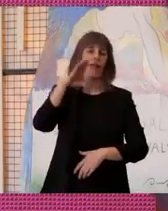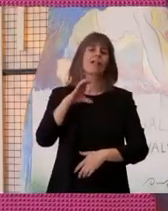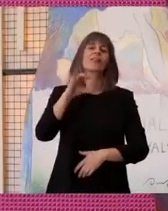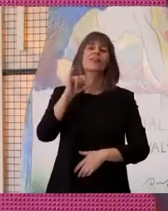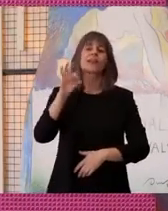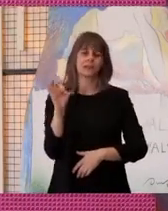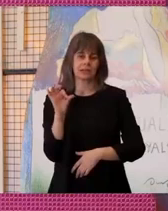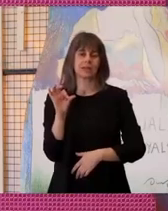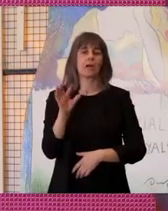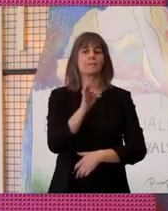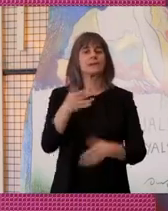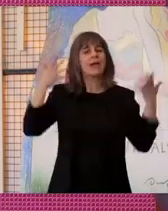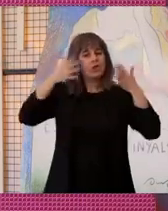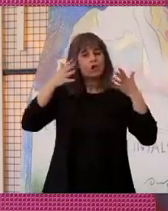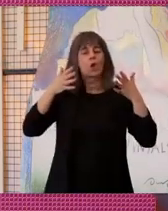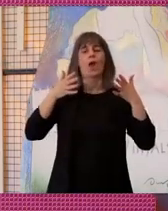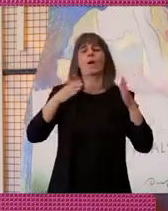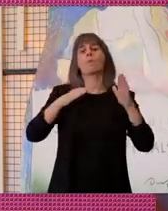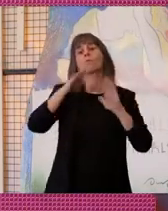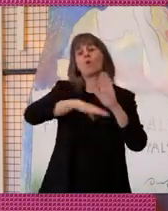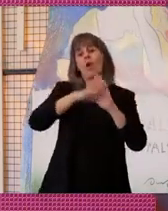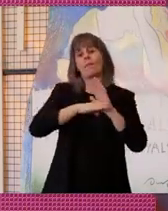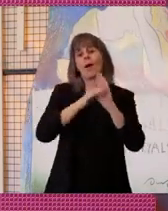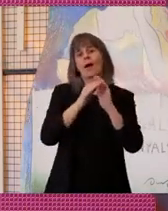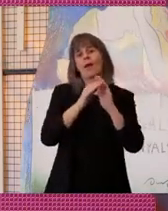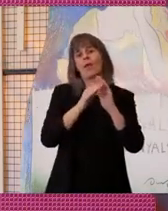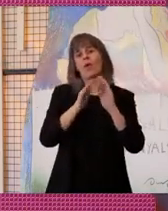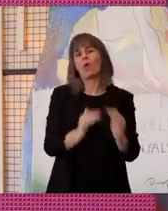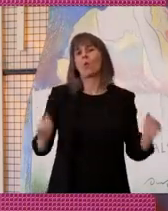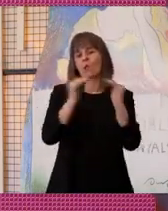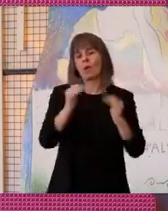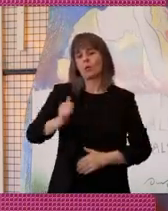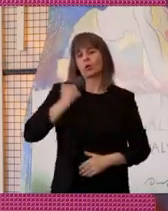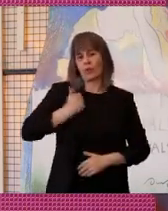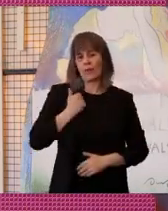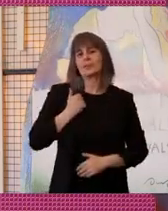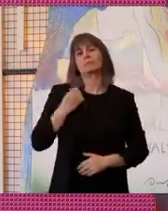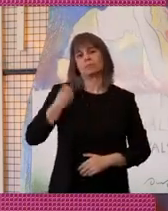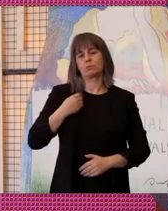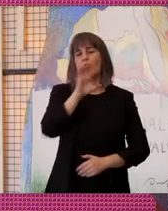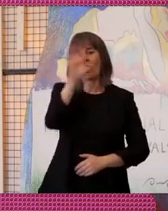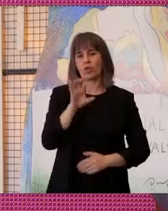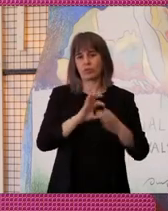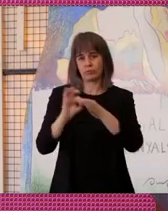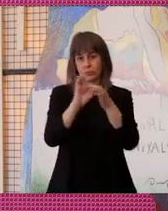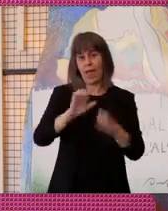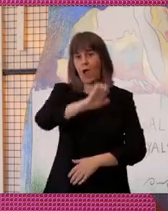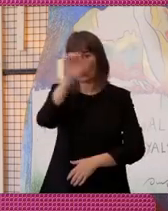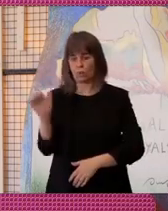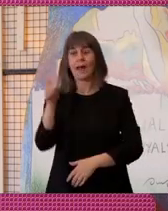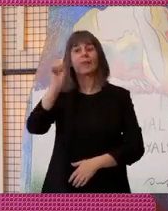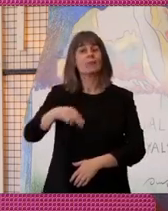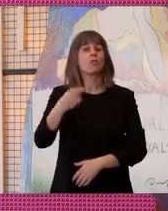programa de igualdad de oportunidades de las comunidades europeas y también ha sido diputada en la asamblea de Madrid entre el año